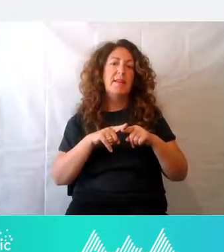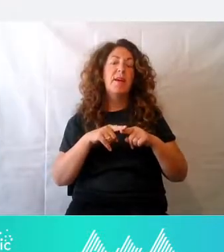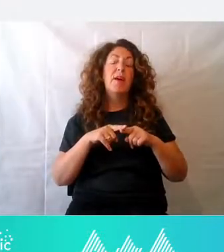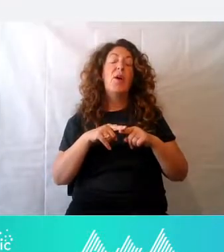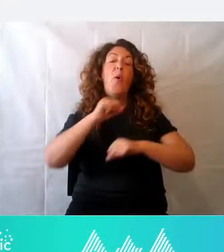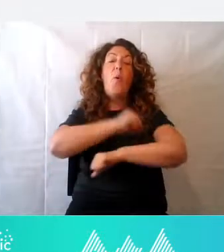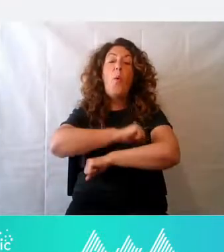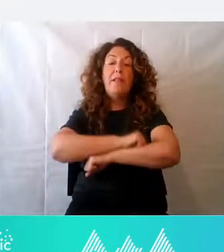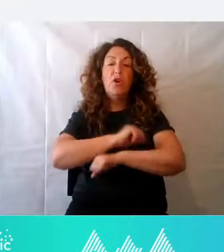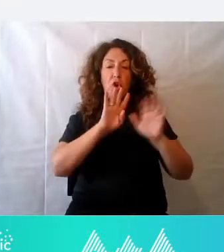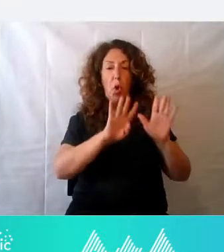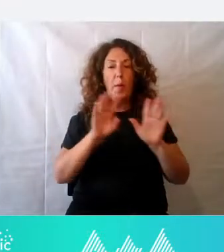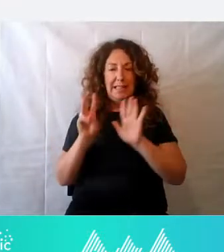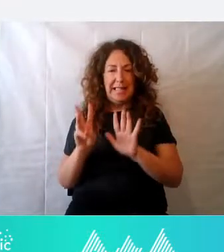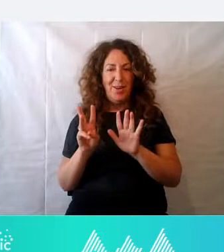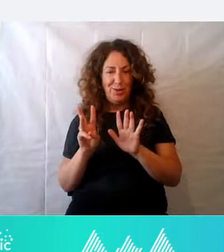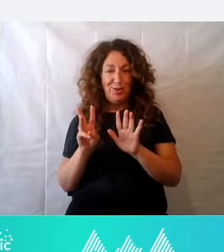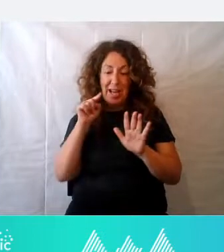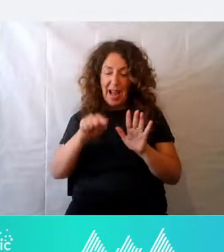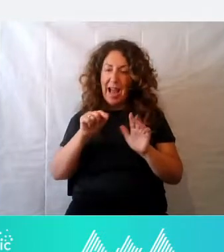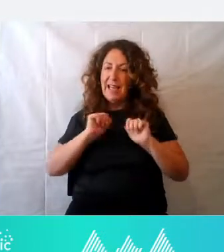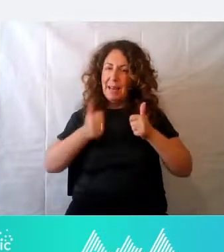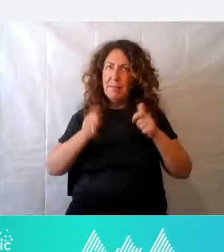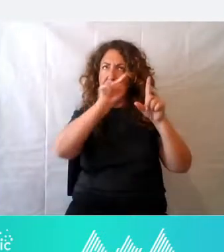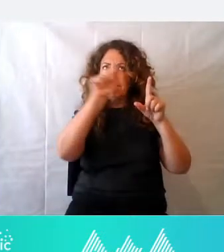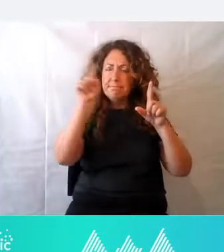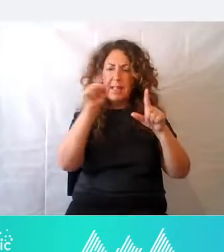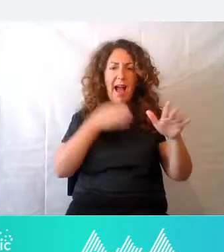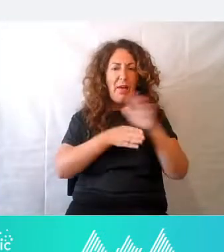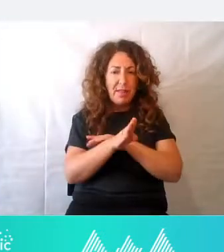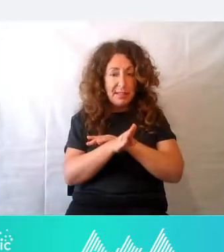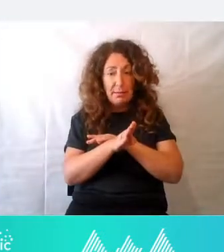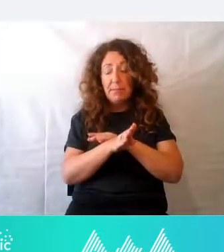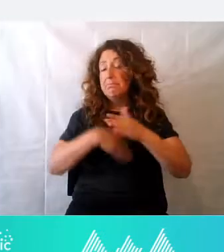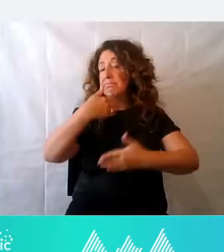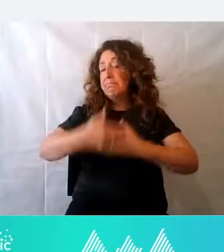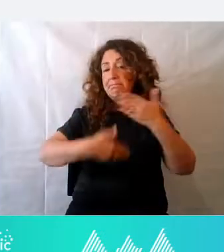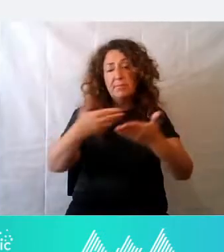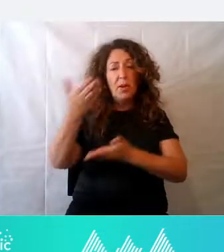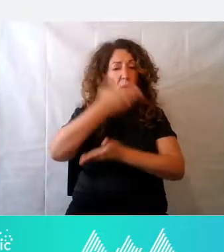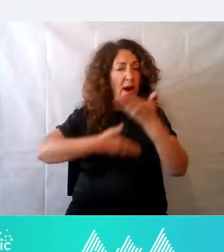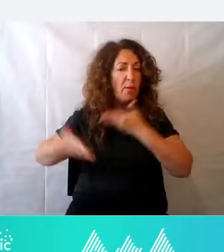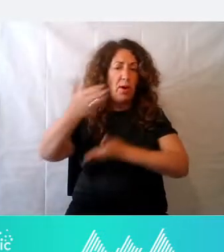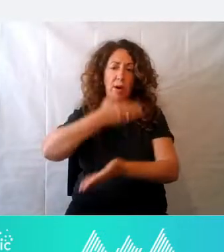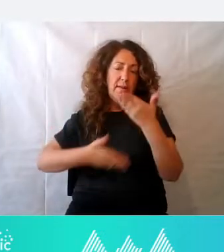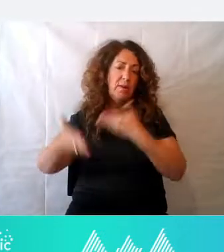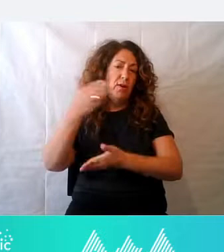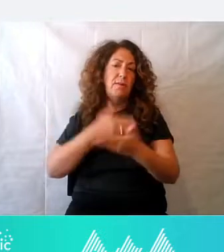incluyeron funcionalidades de accesibilidad y a partir de ahí hemos seguido colaborando con once fundación once pues